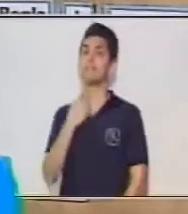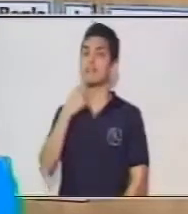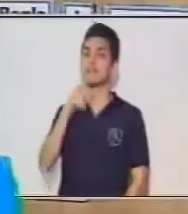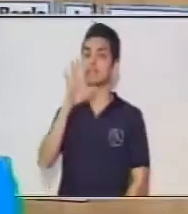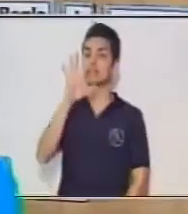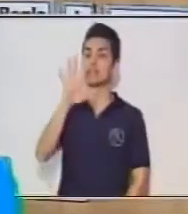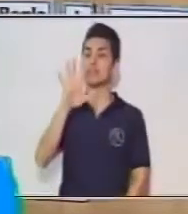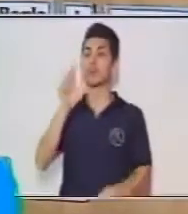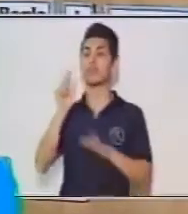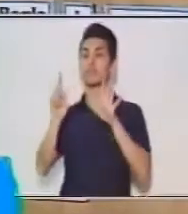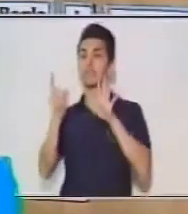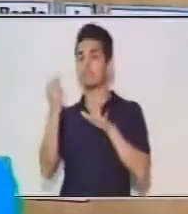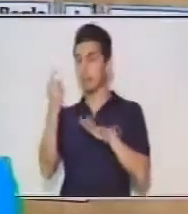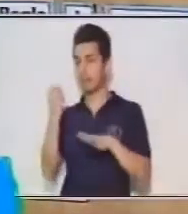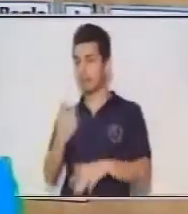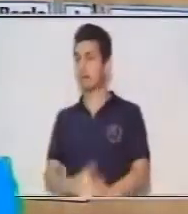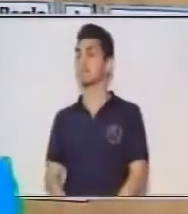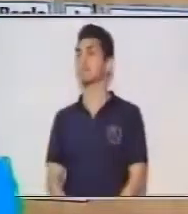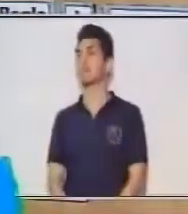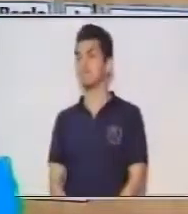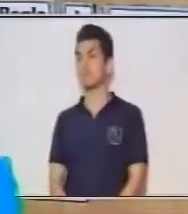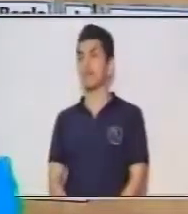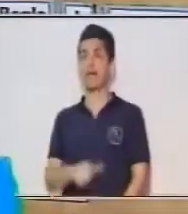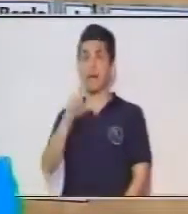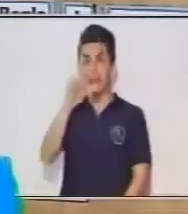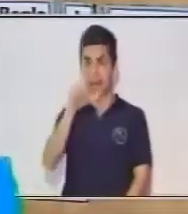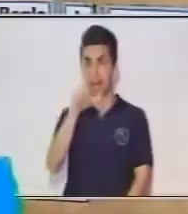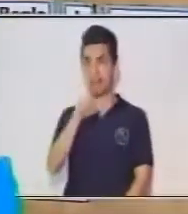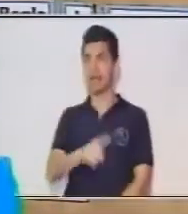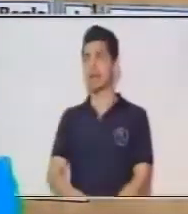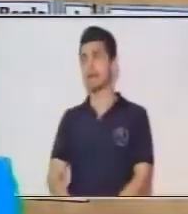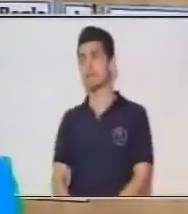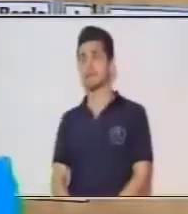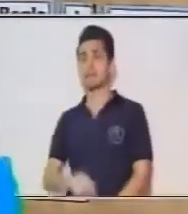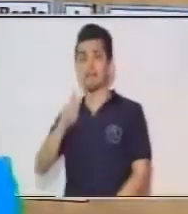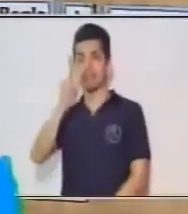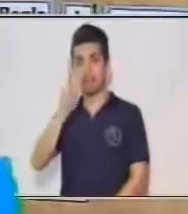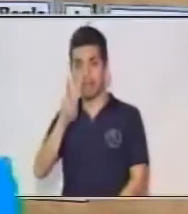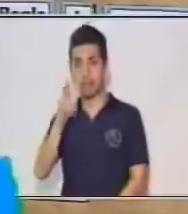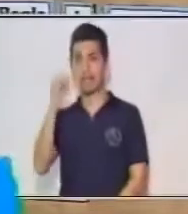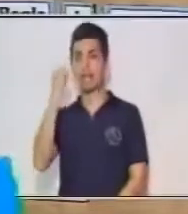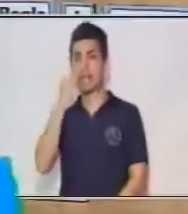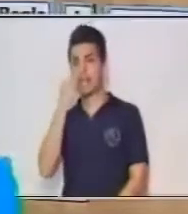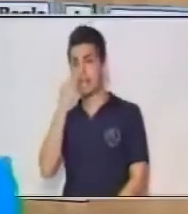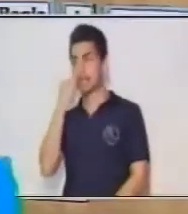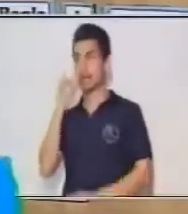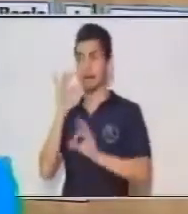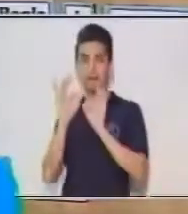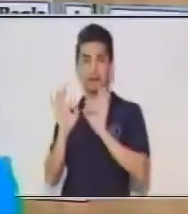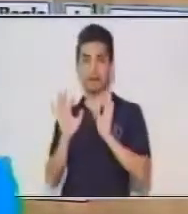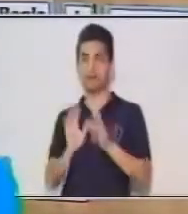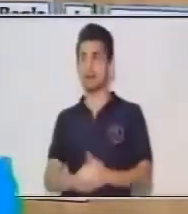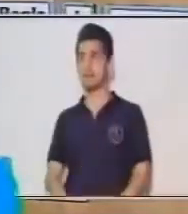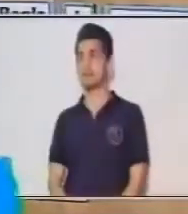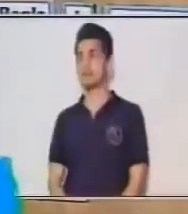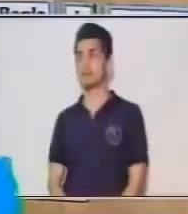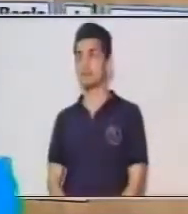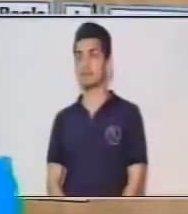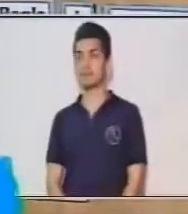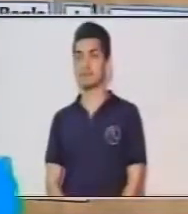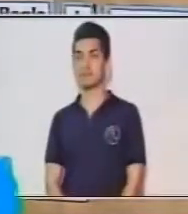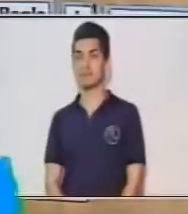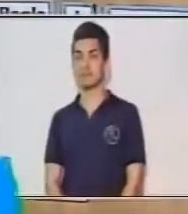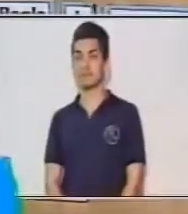56. Entonces tenemos una L, una V y un palito. ¿Te has dado